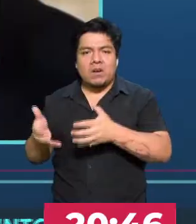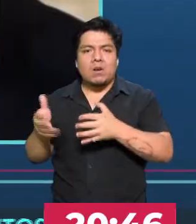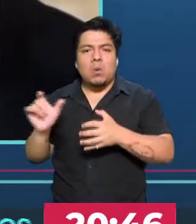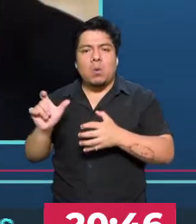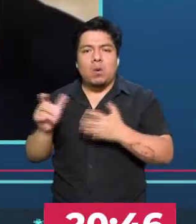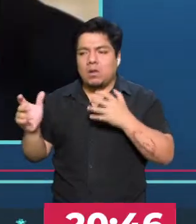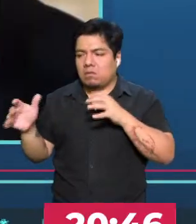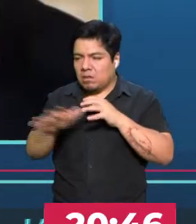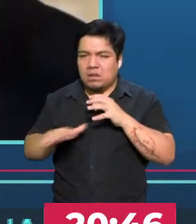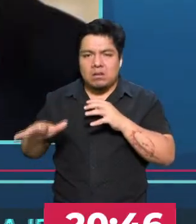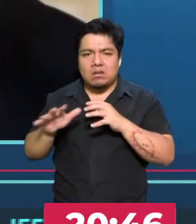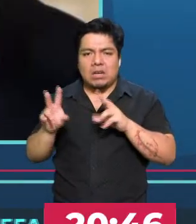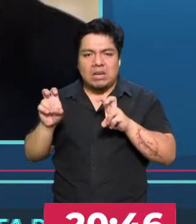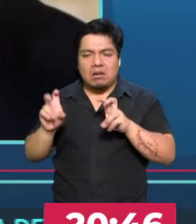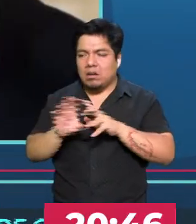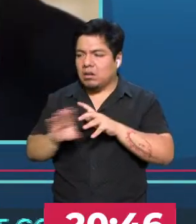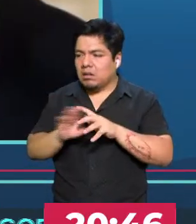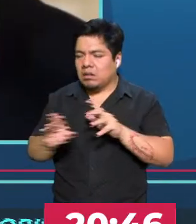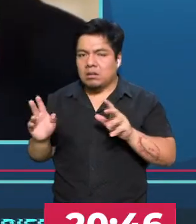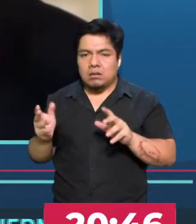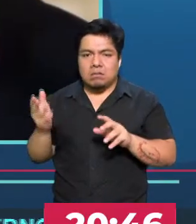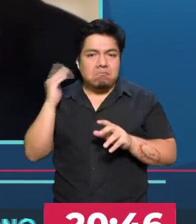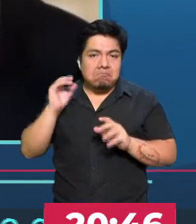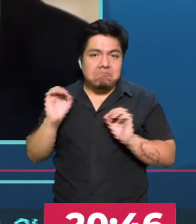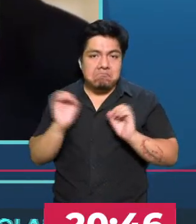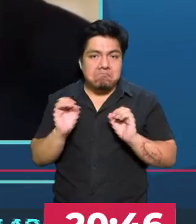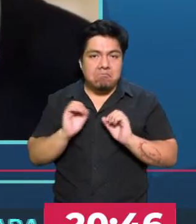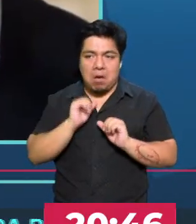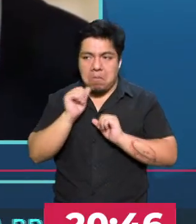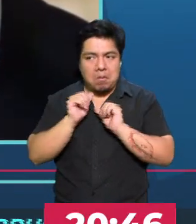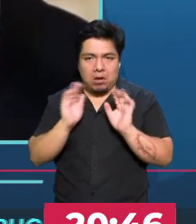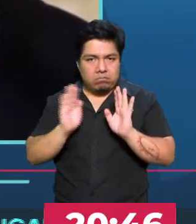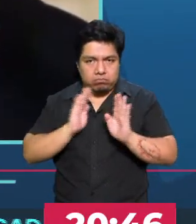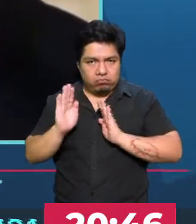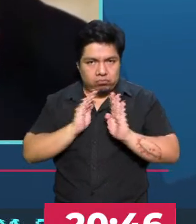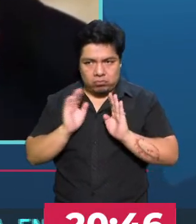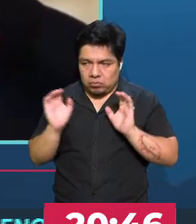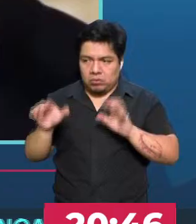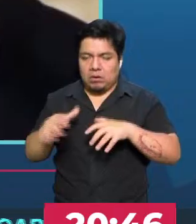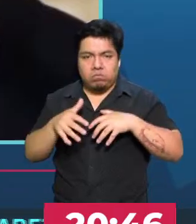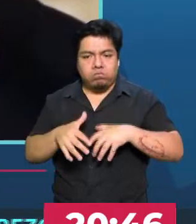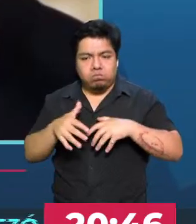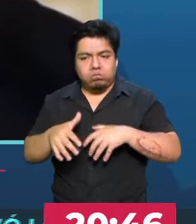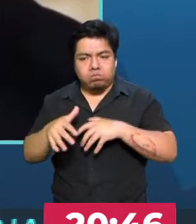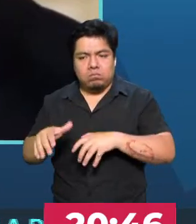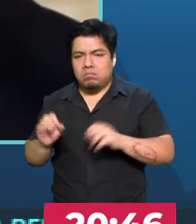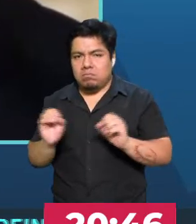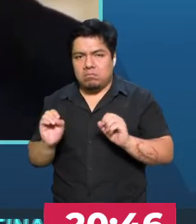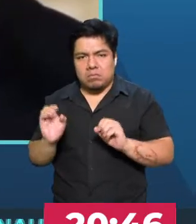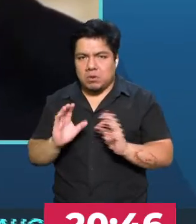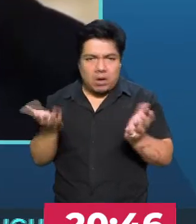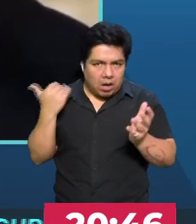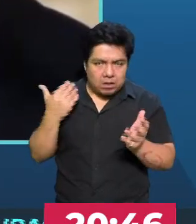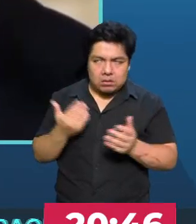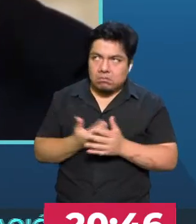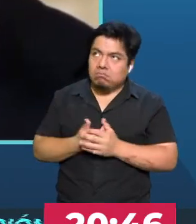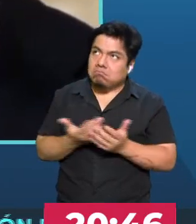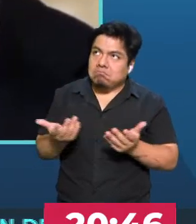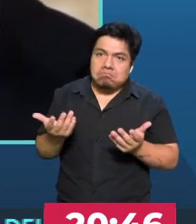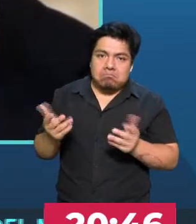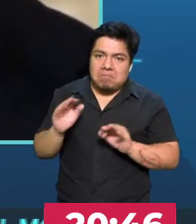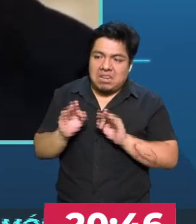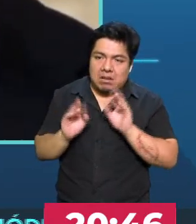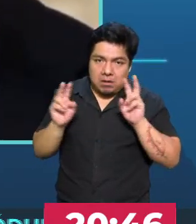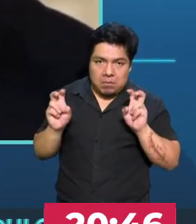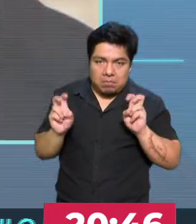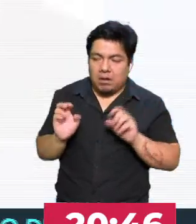un contexto similar? No se había utilizado esta figura de movilizar a la Guardia Nacional, digamos que para